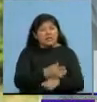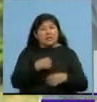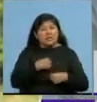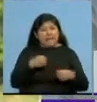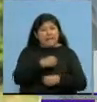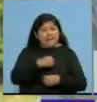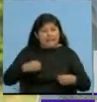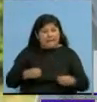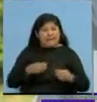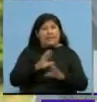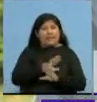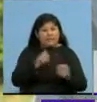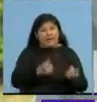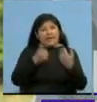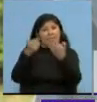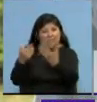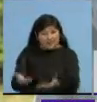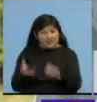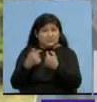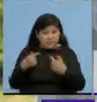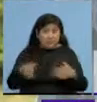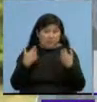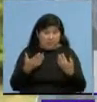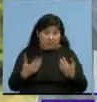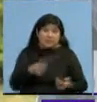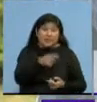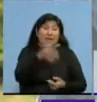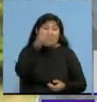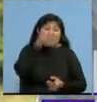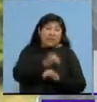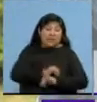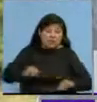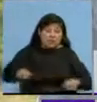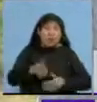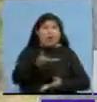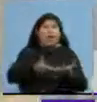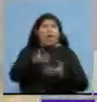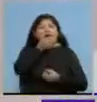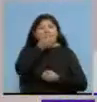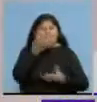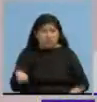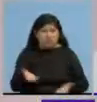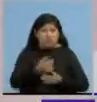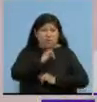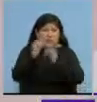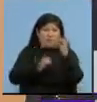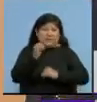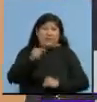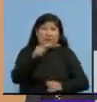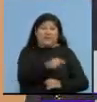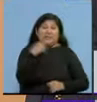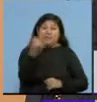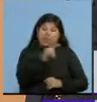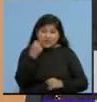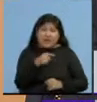ella hizo un testimonio que es hermoso, que espero que después lo puedan compartir, porque es alguien representativo, alguien